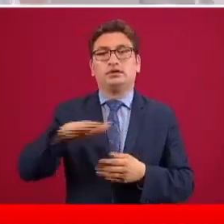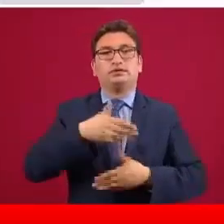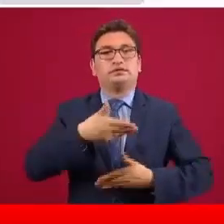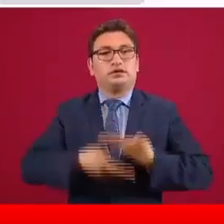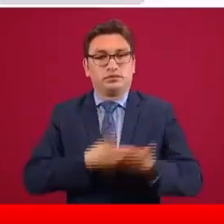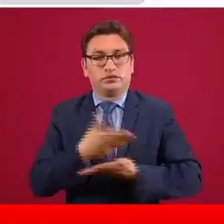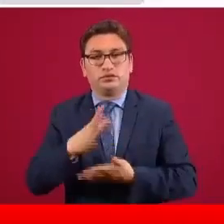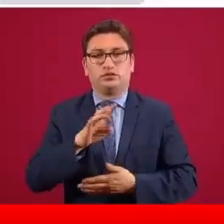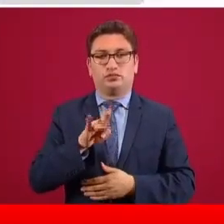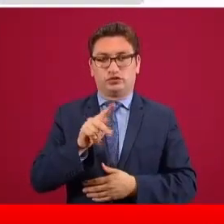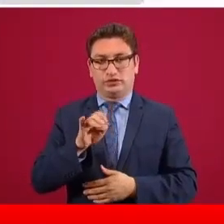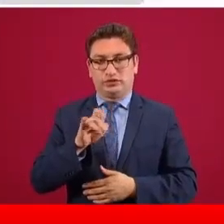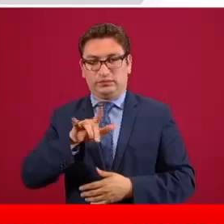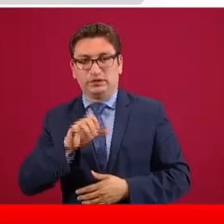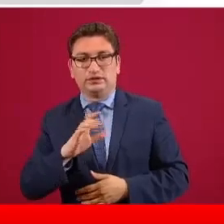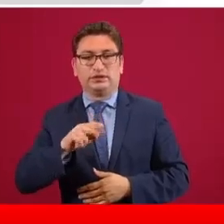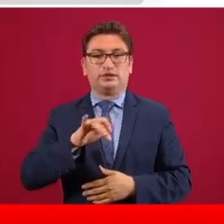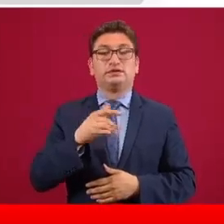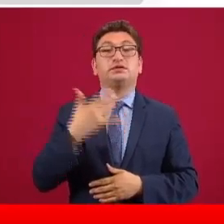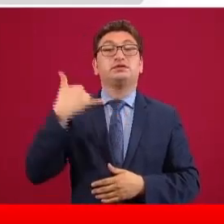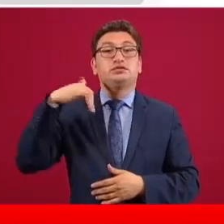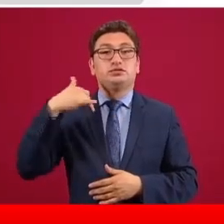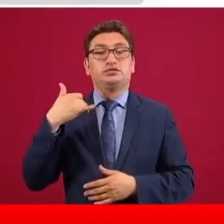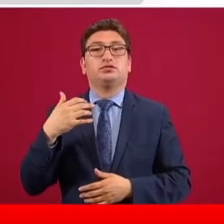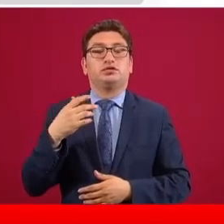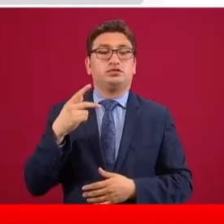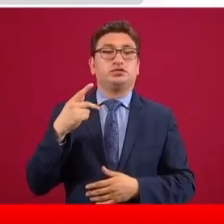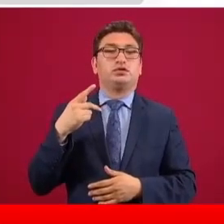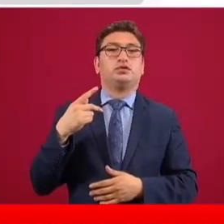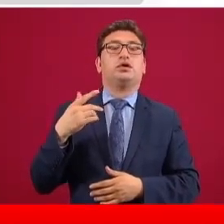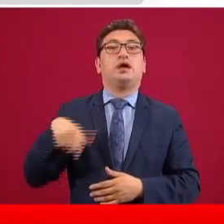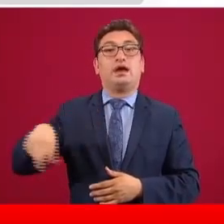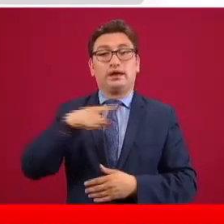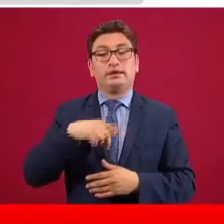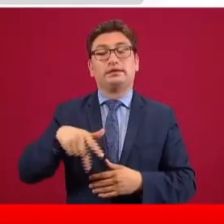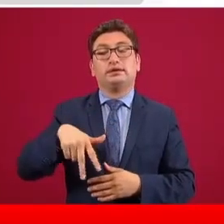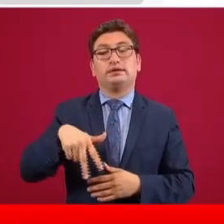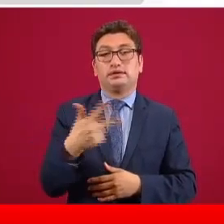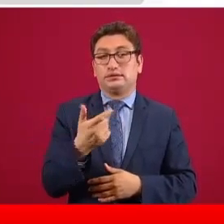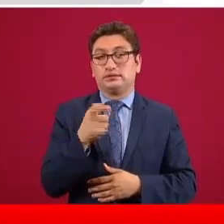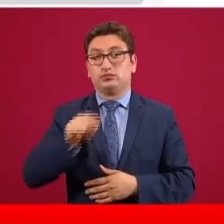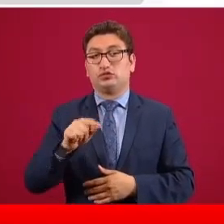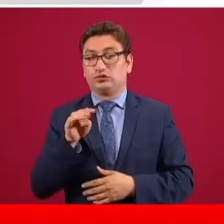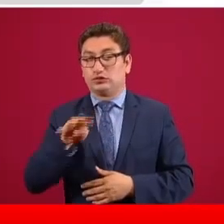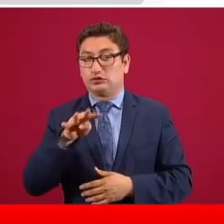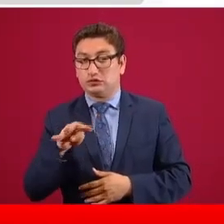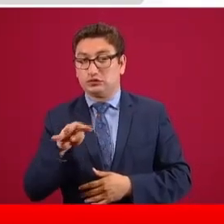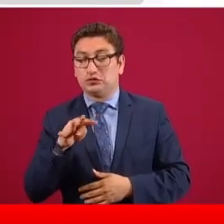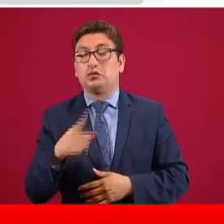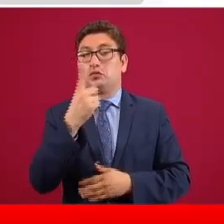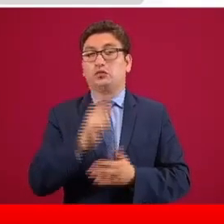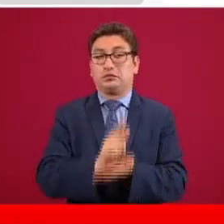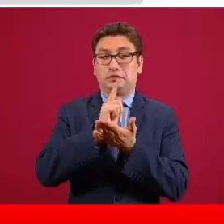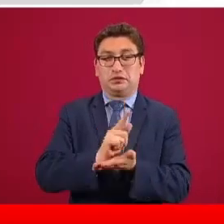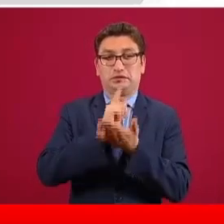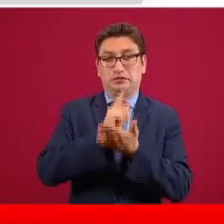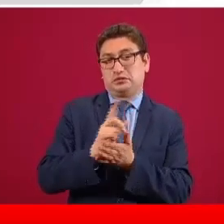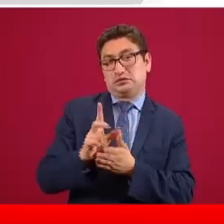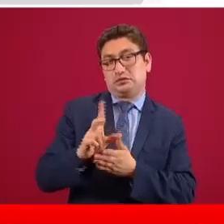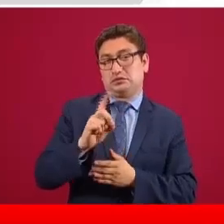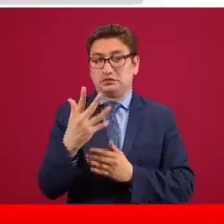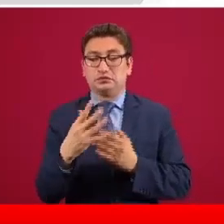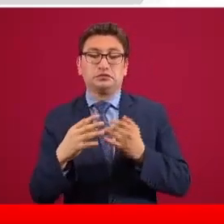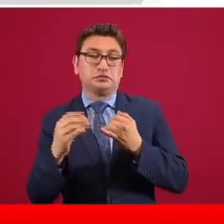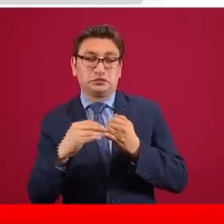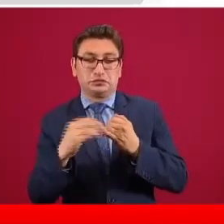Combustibles Canacín, en Canacín, Yucatán, 13 pesos con 19 centavos por litro, con un margen de 35